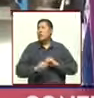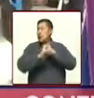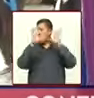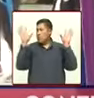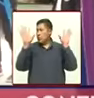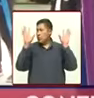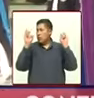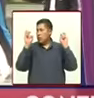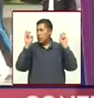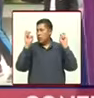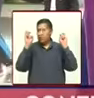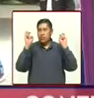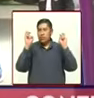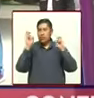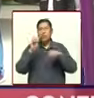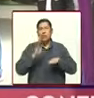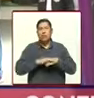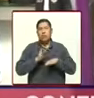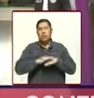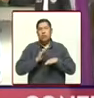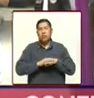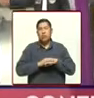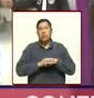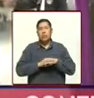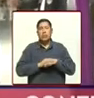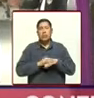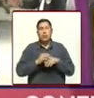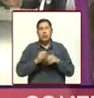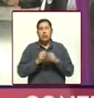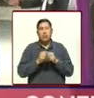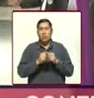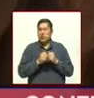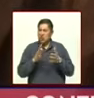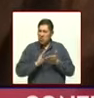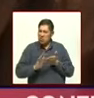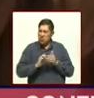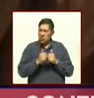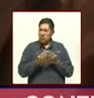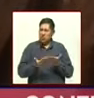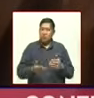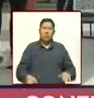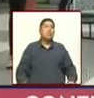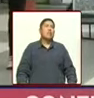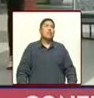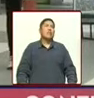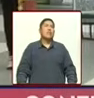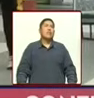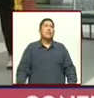índice, una bandera roja acerca de la trata y tráfico de niños y adolescentes.